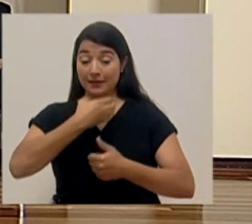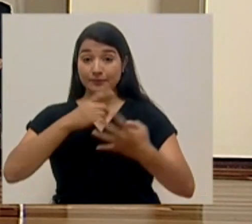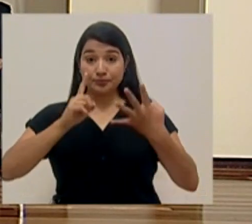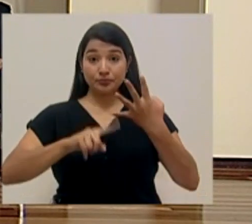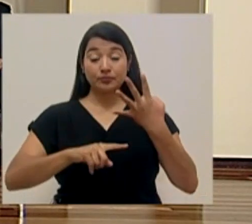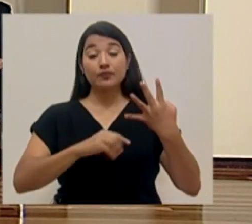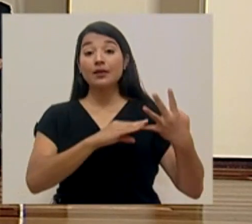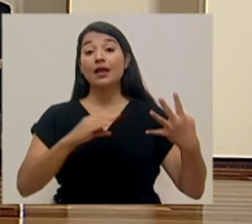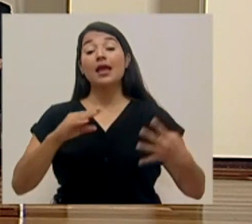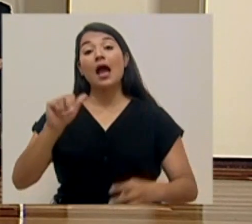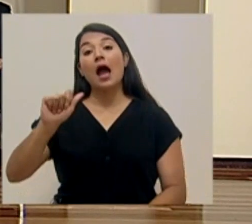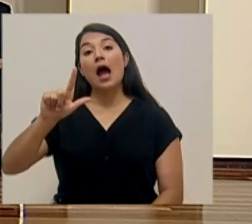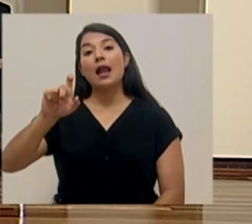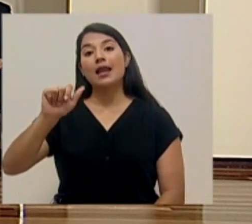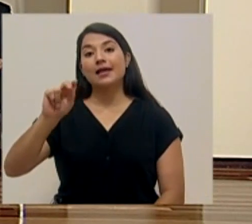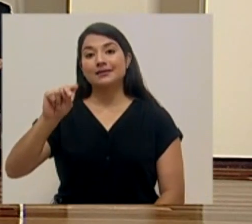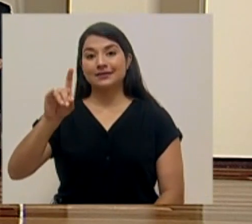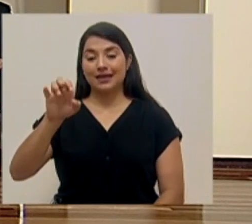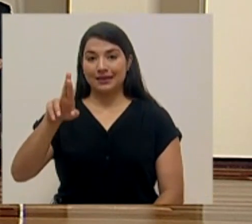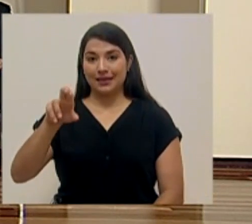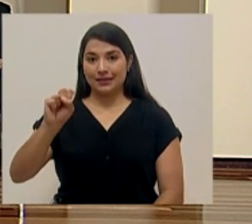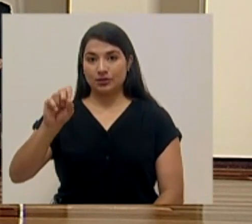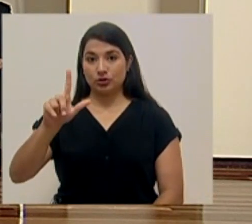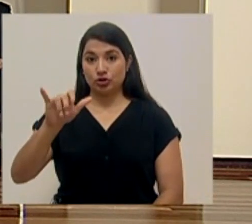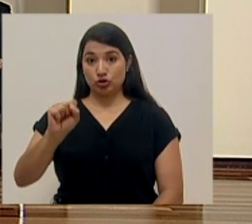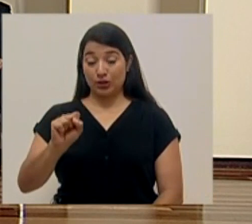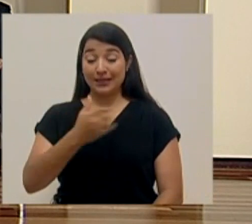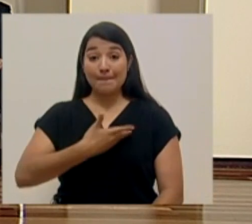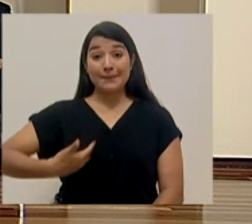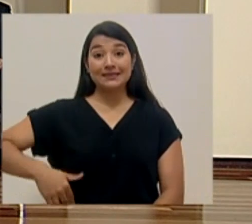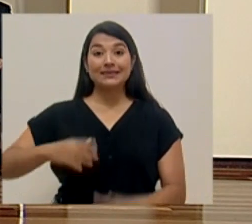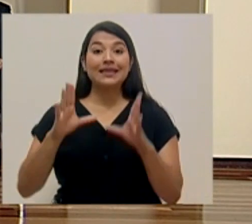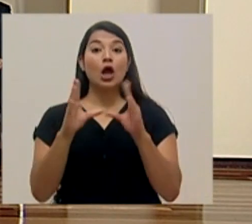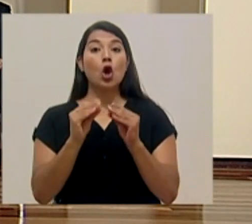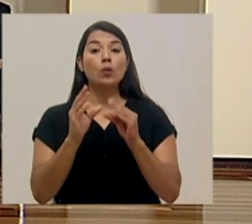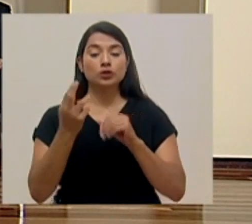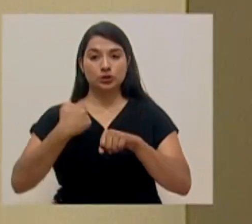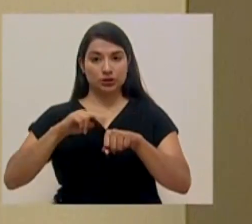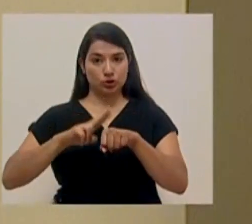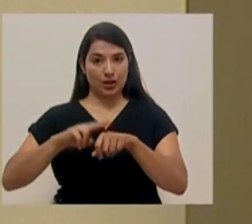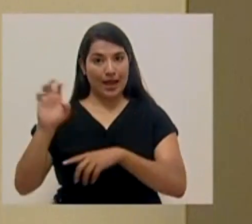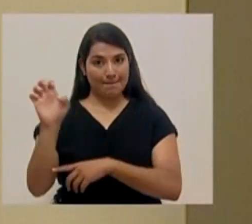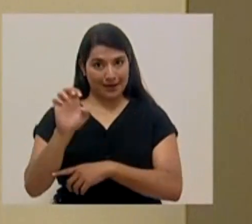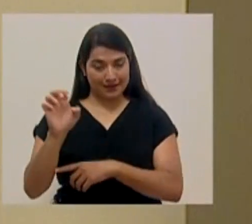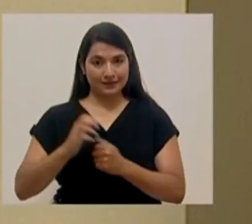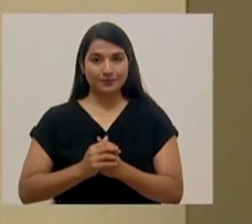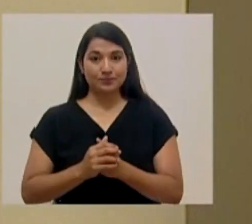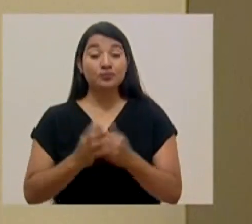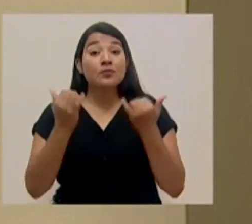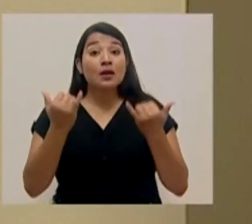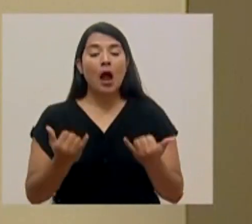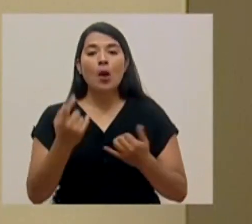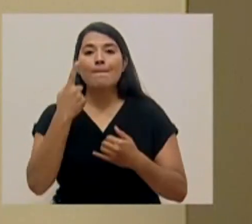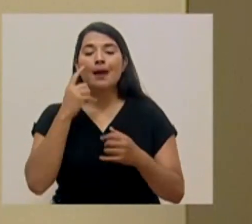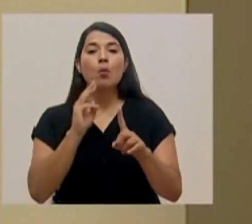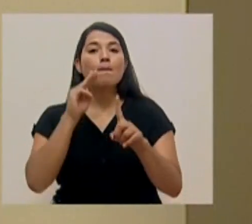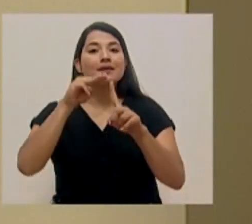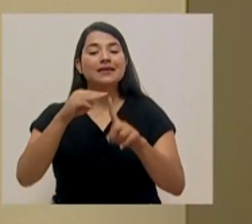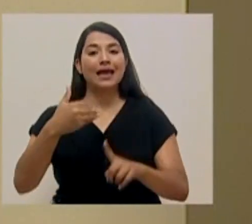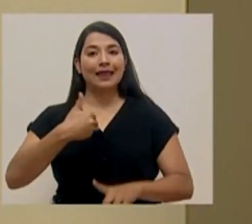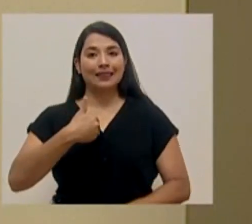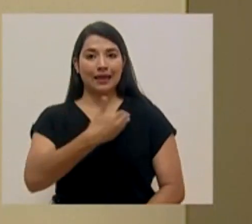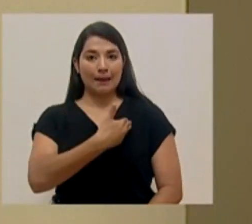Román Macaya y don Alexander Solís, presidente de la Comisión Nacional de Emergencias. Vamos a ver de inmediato un mensaje del